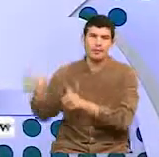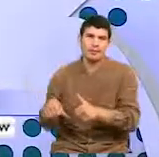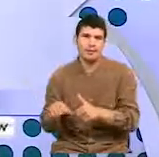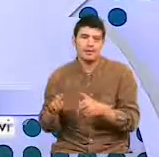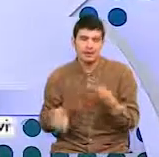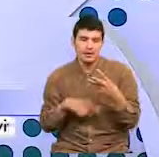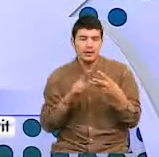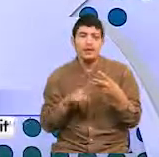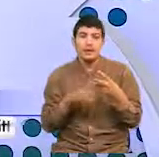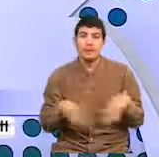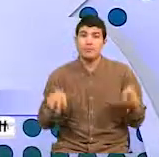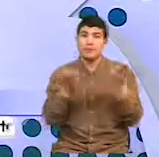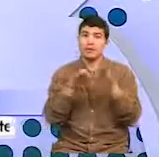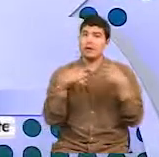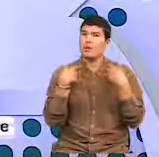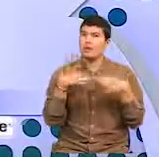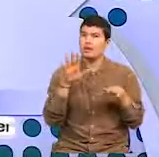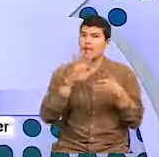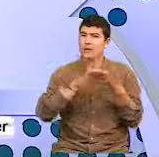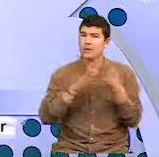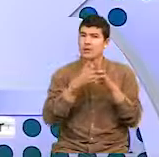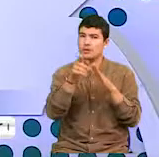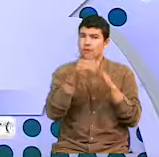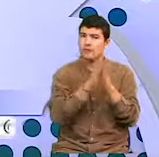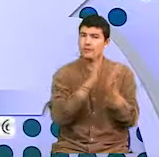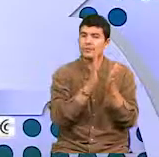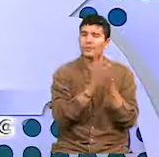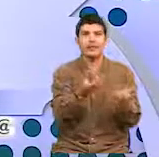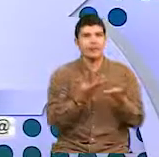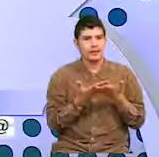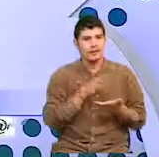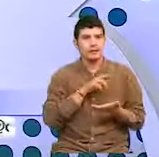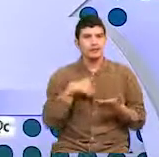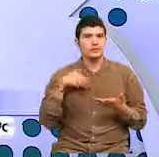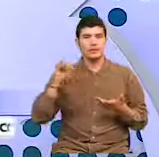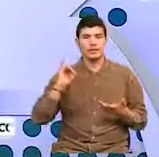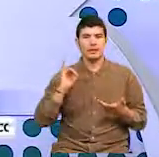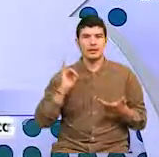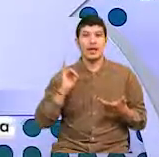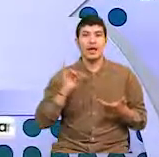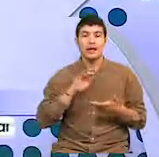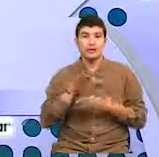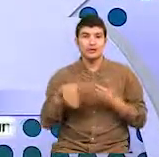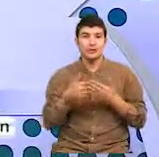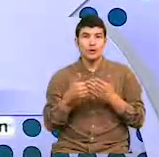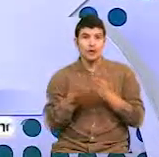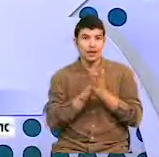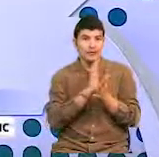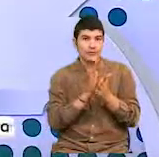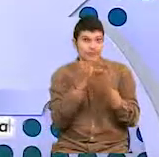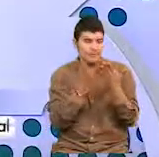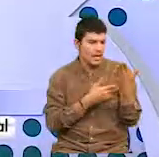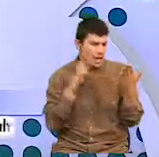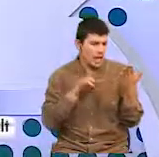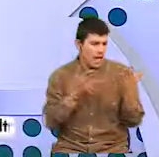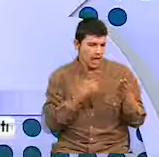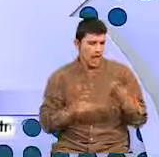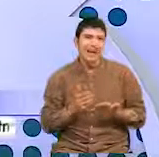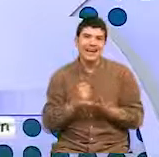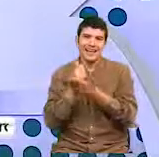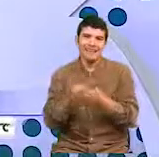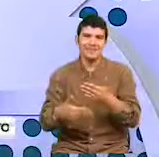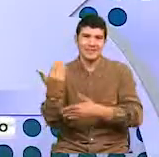que cualquier información que ustedes sepan nos las den a nosotros. De esa manera pues nosotros podemos ayudar, primero.